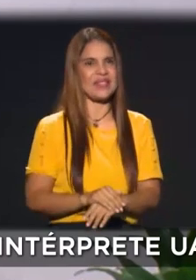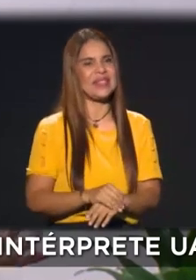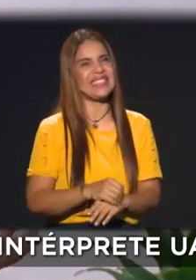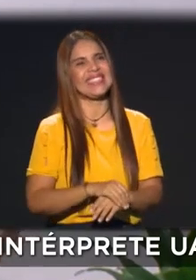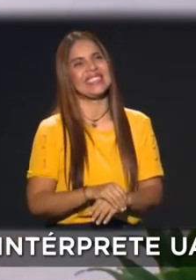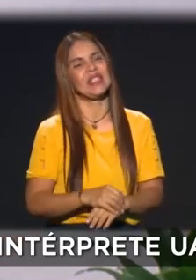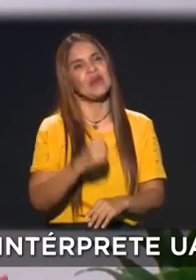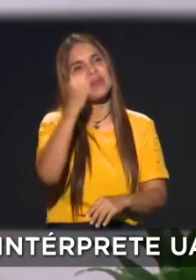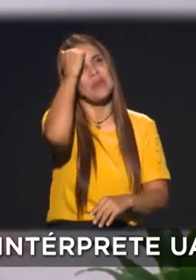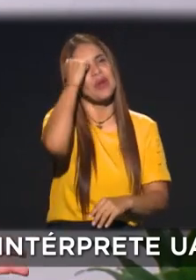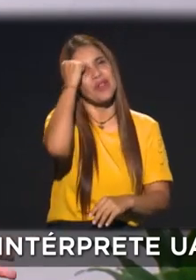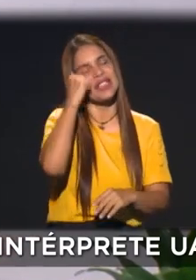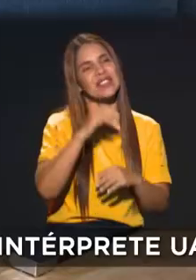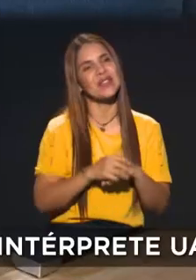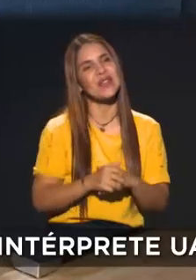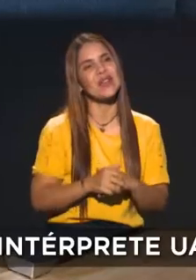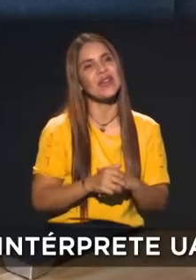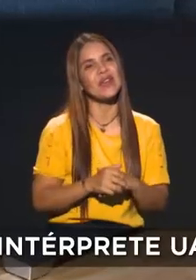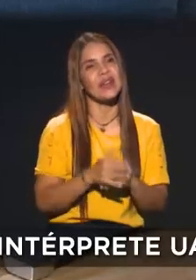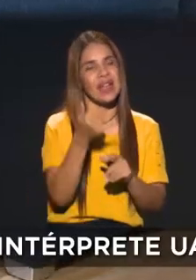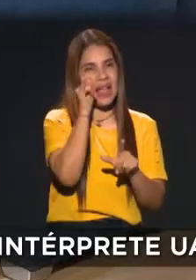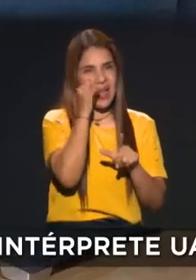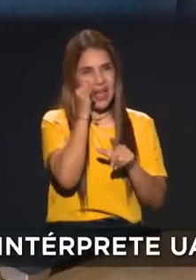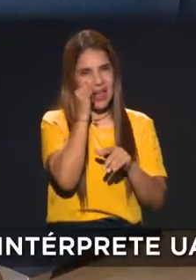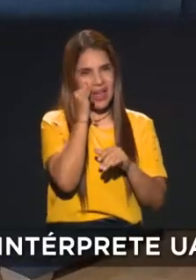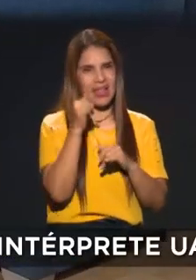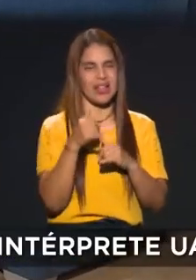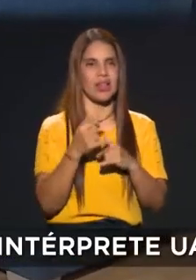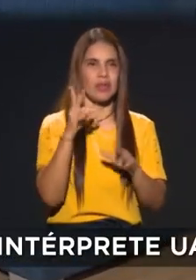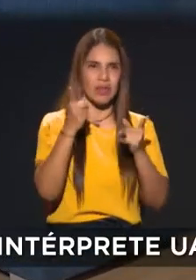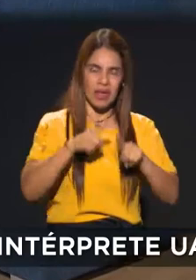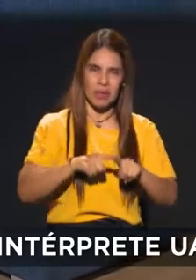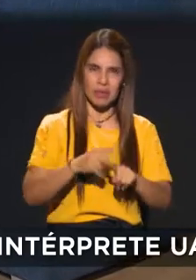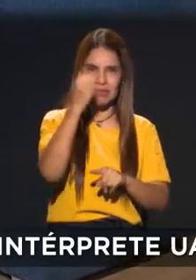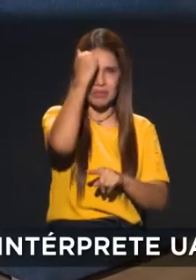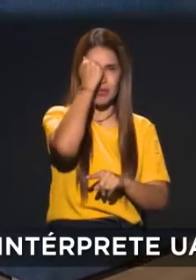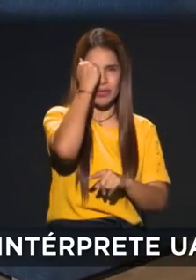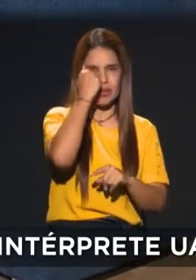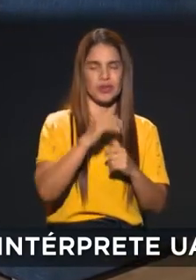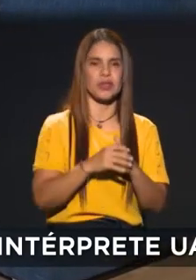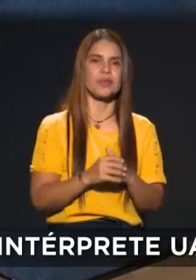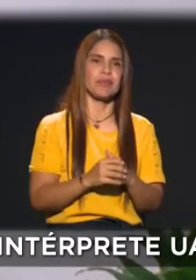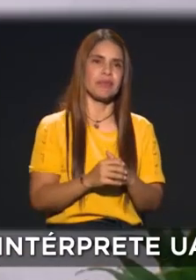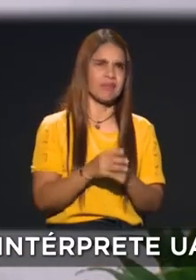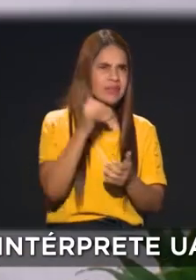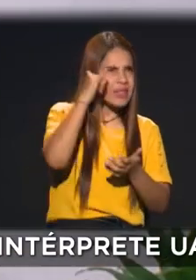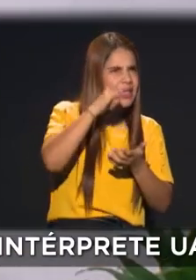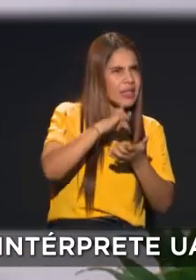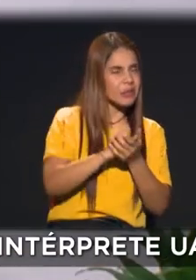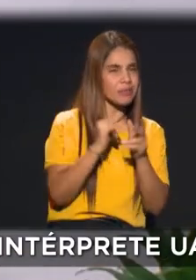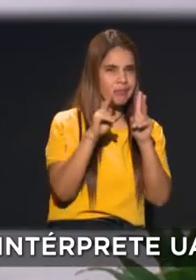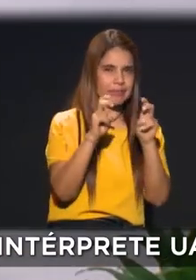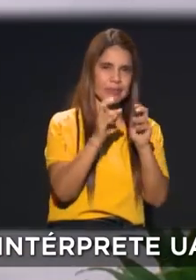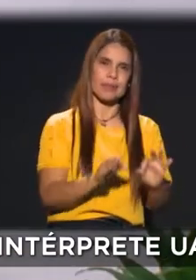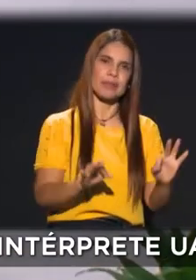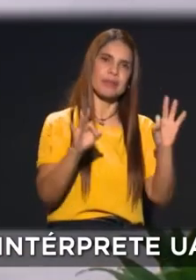profesor. Bueno, profesor, sí, profesor, es ingeniero, pero se ha dedicado también a la docencia. Y creo que hay un